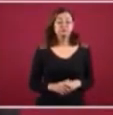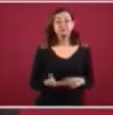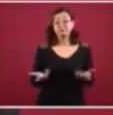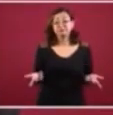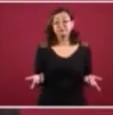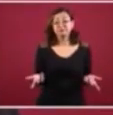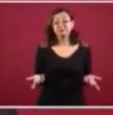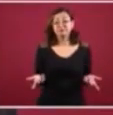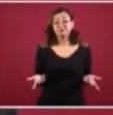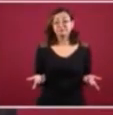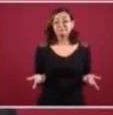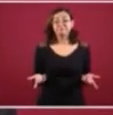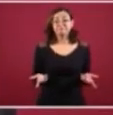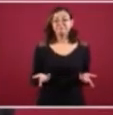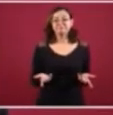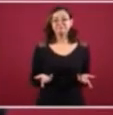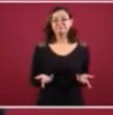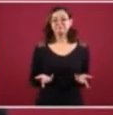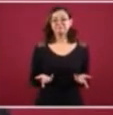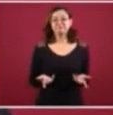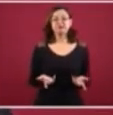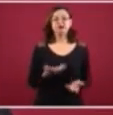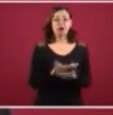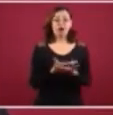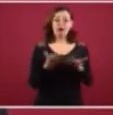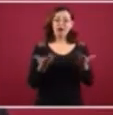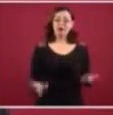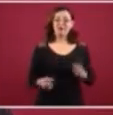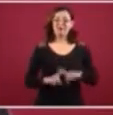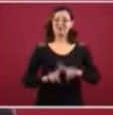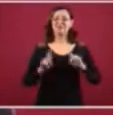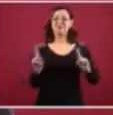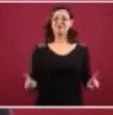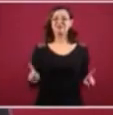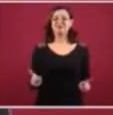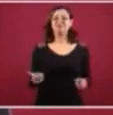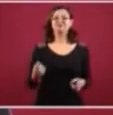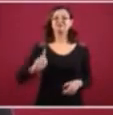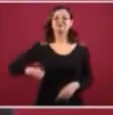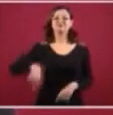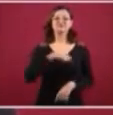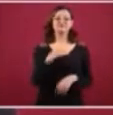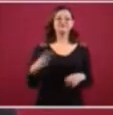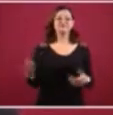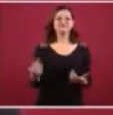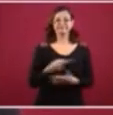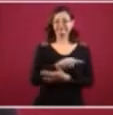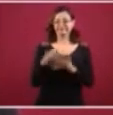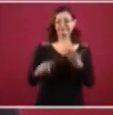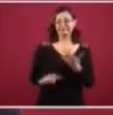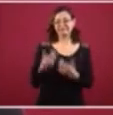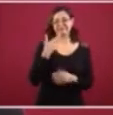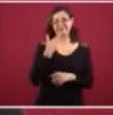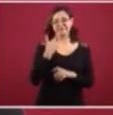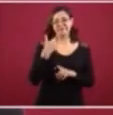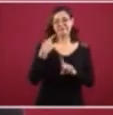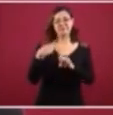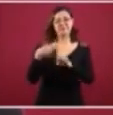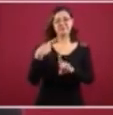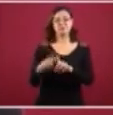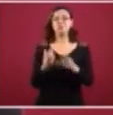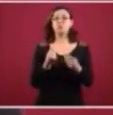Entonces, son ventajas que nosotros tenemos, y hay una muy